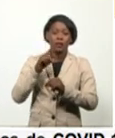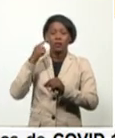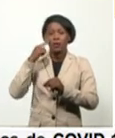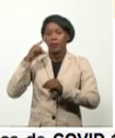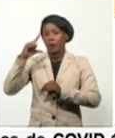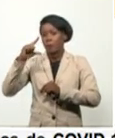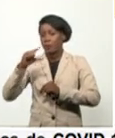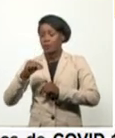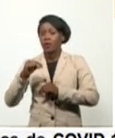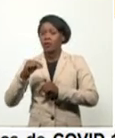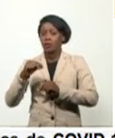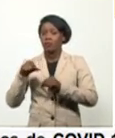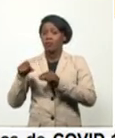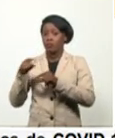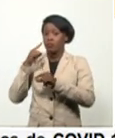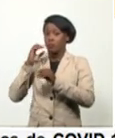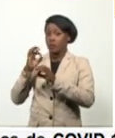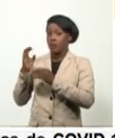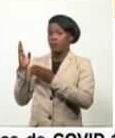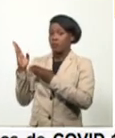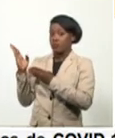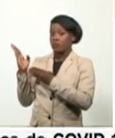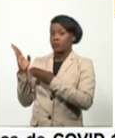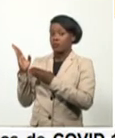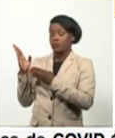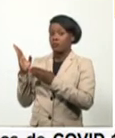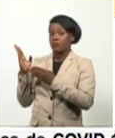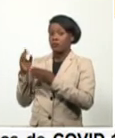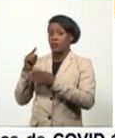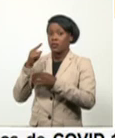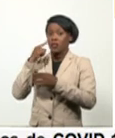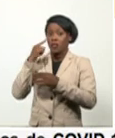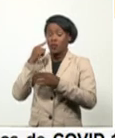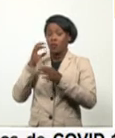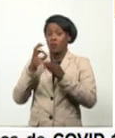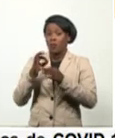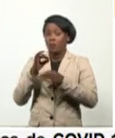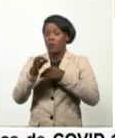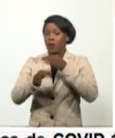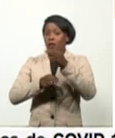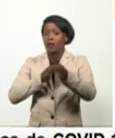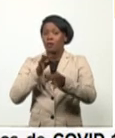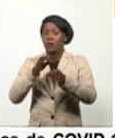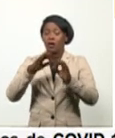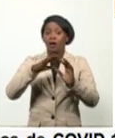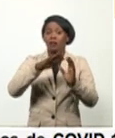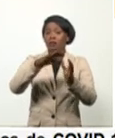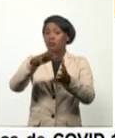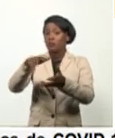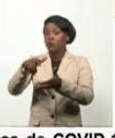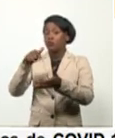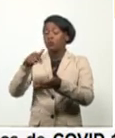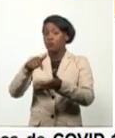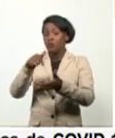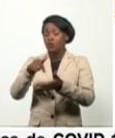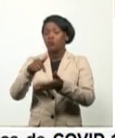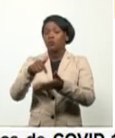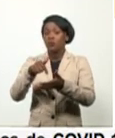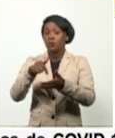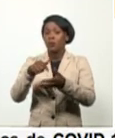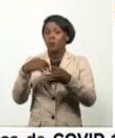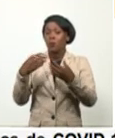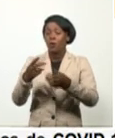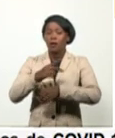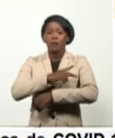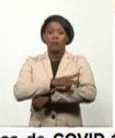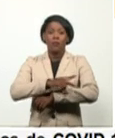ustedes vean lo llamativo en el mundo. El país